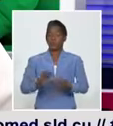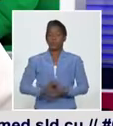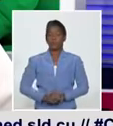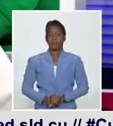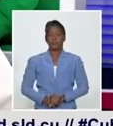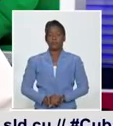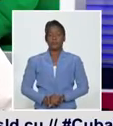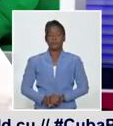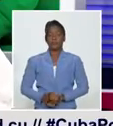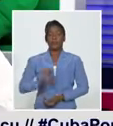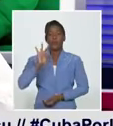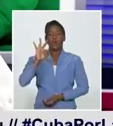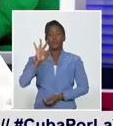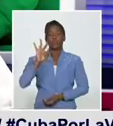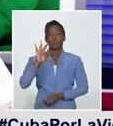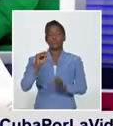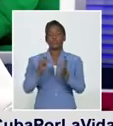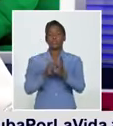8.349